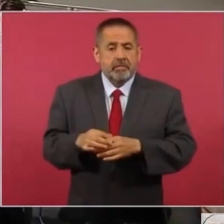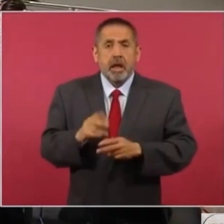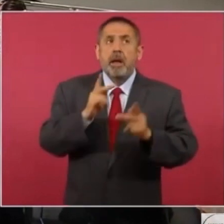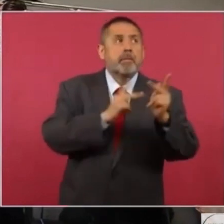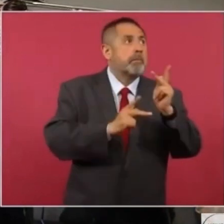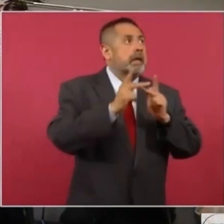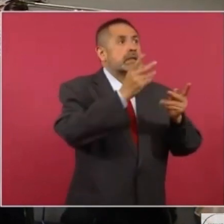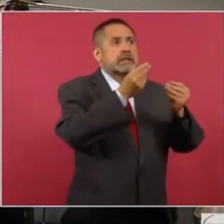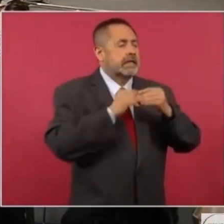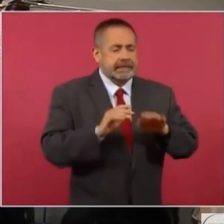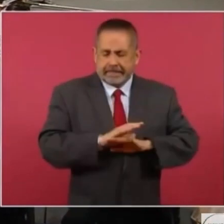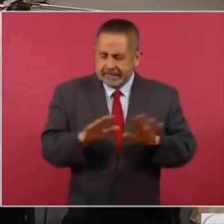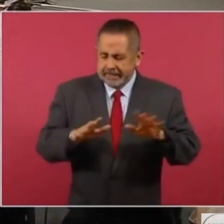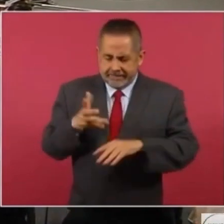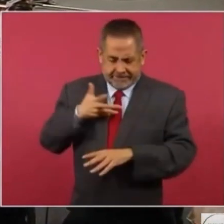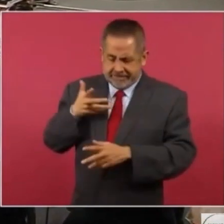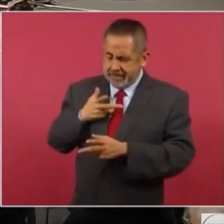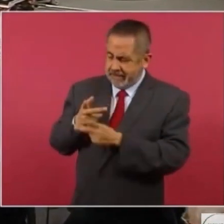crédito.